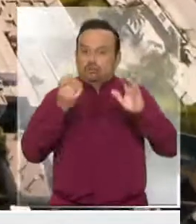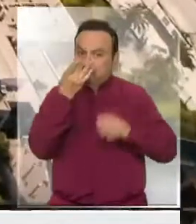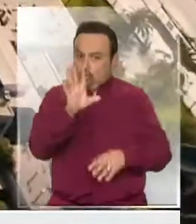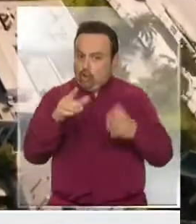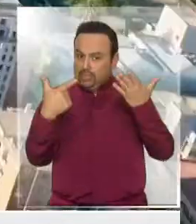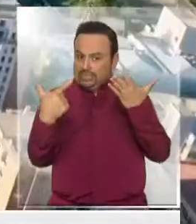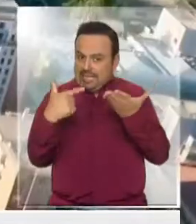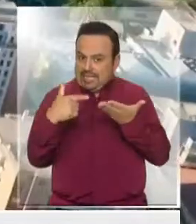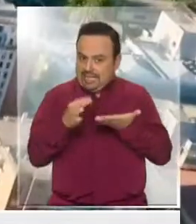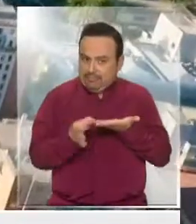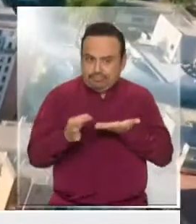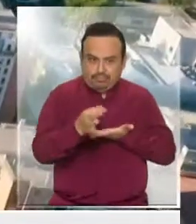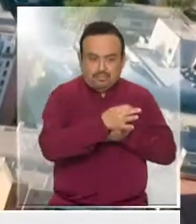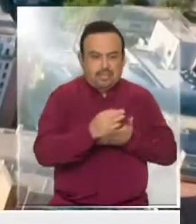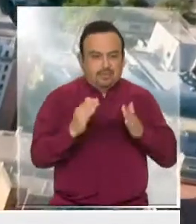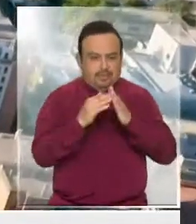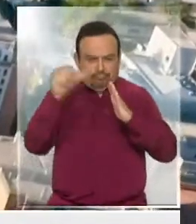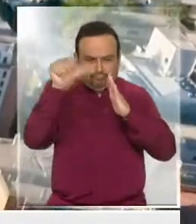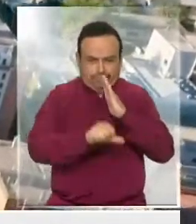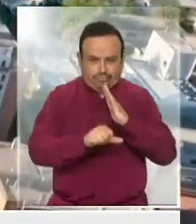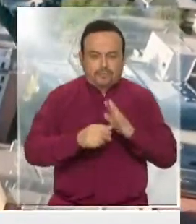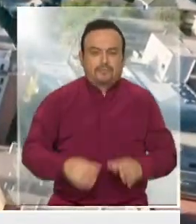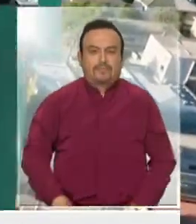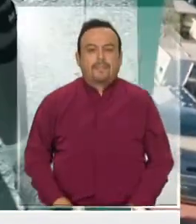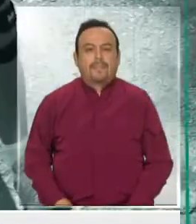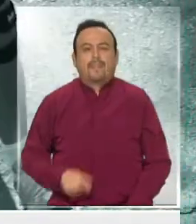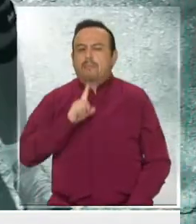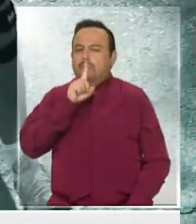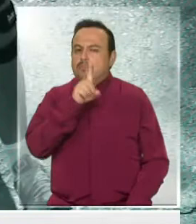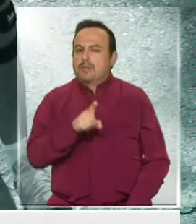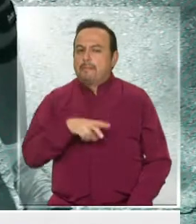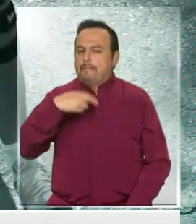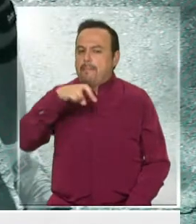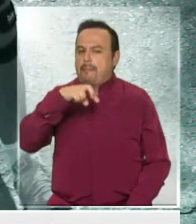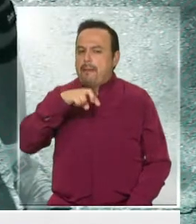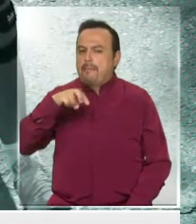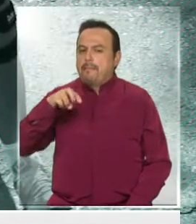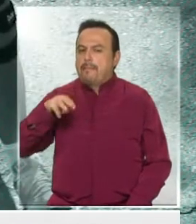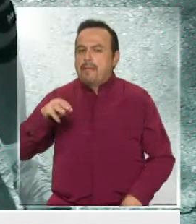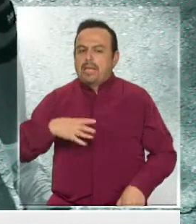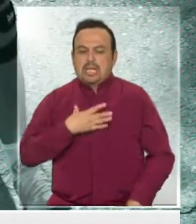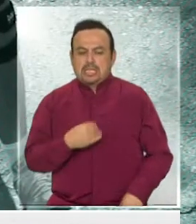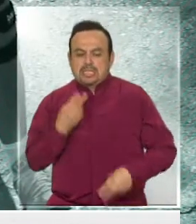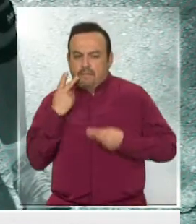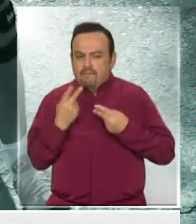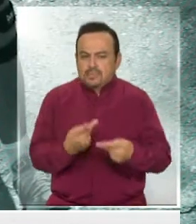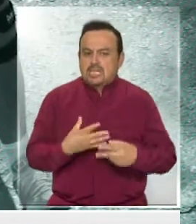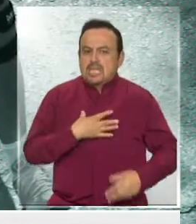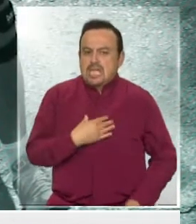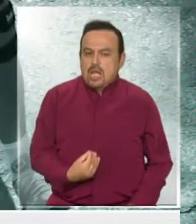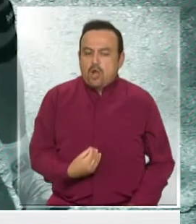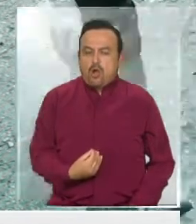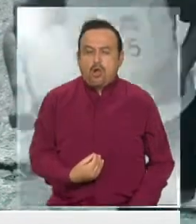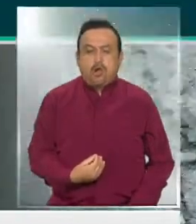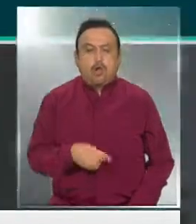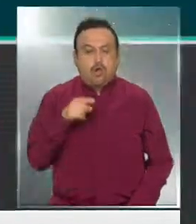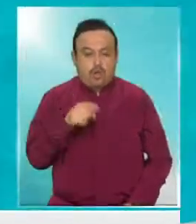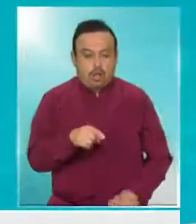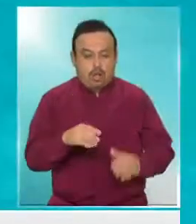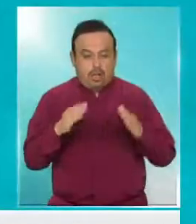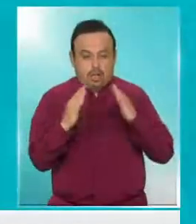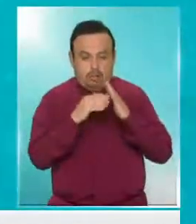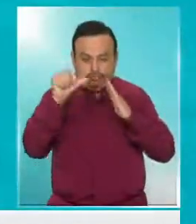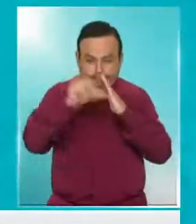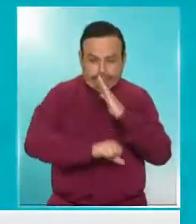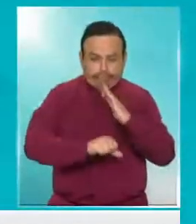se encuentran en cuarentena total. ¿Qué pasa con los padres separados y la visita a sus hijos? Se ha decidido que durante este